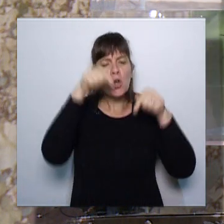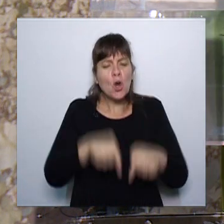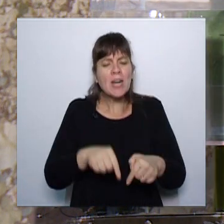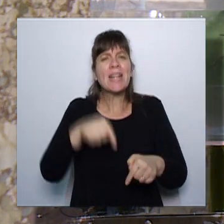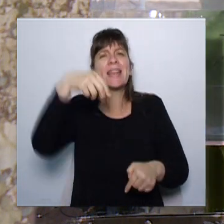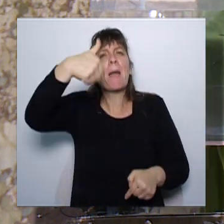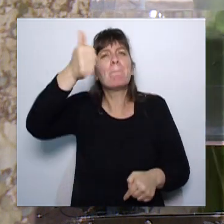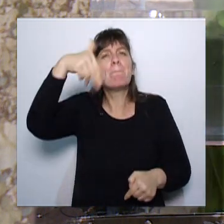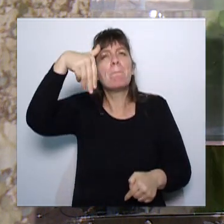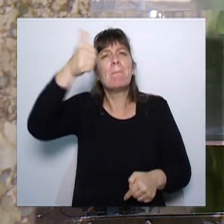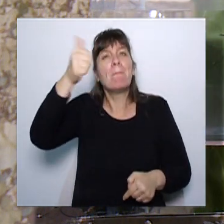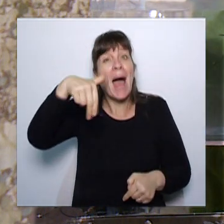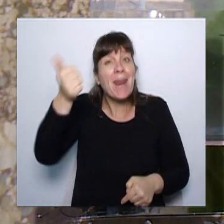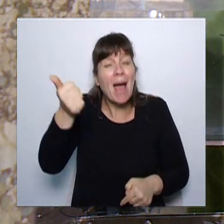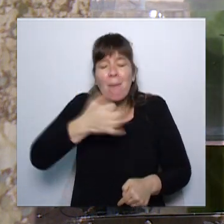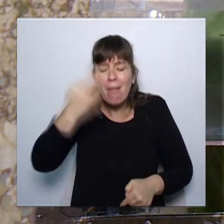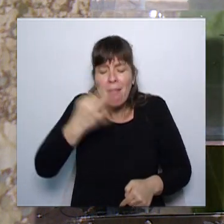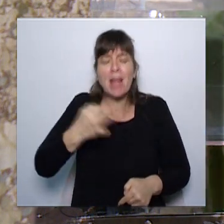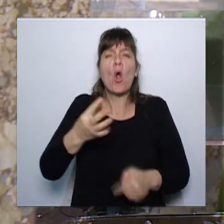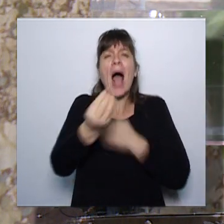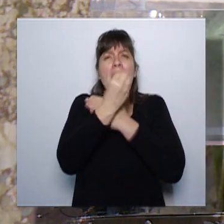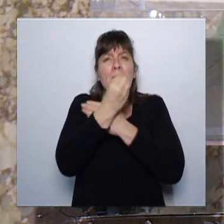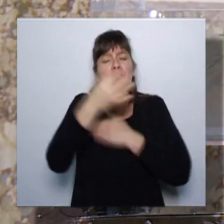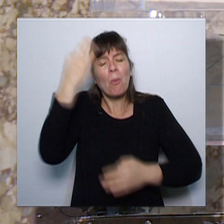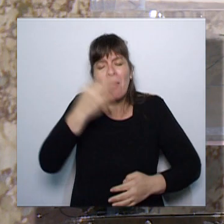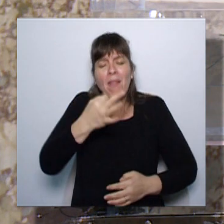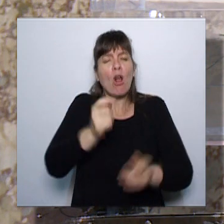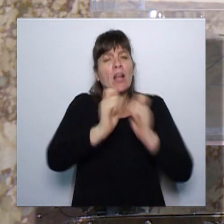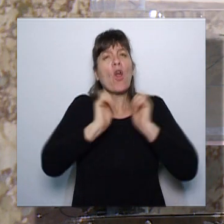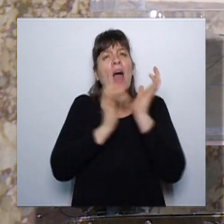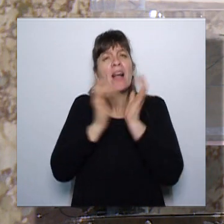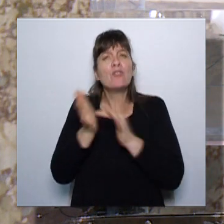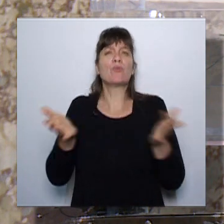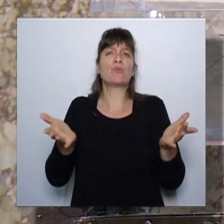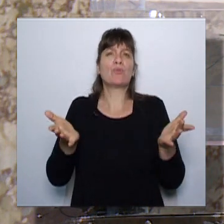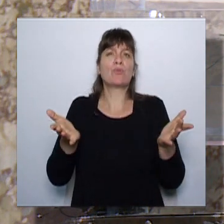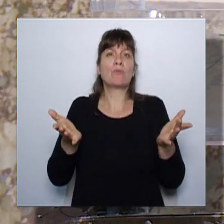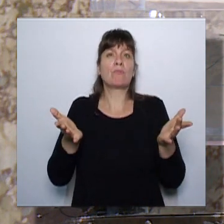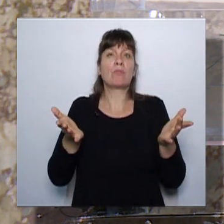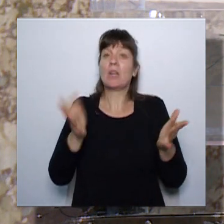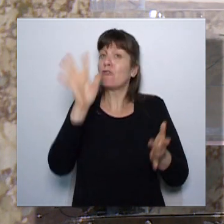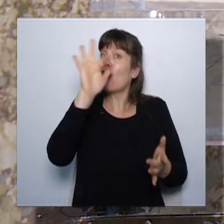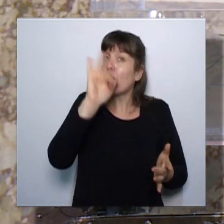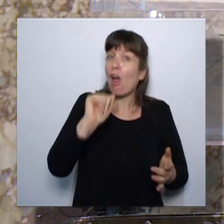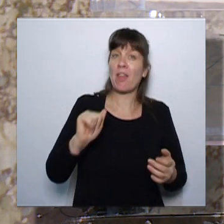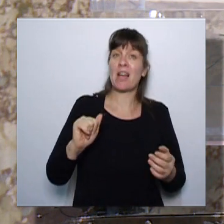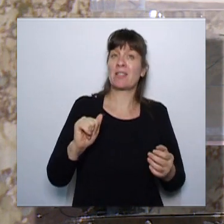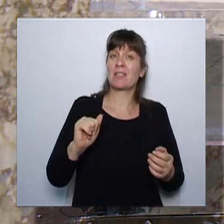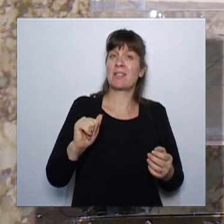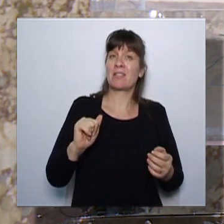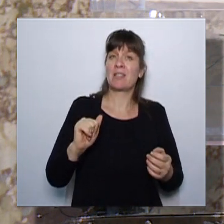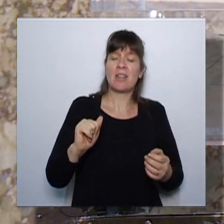este maná verdadero con este alimento verdadero que nos da jesus y que es en lo cotidiano